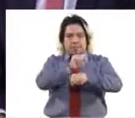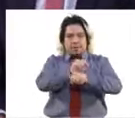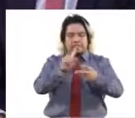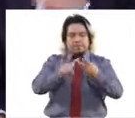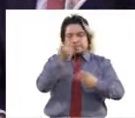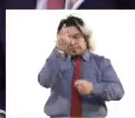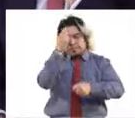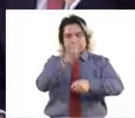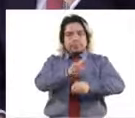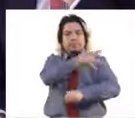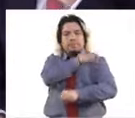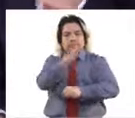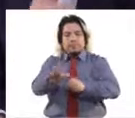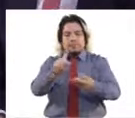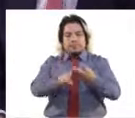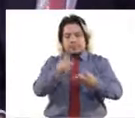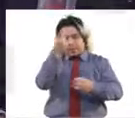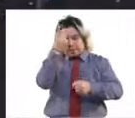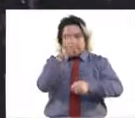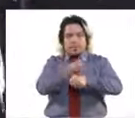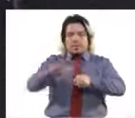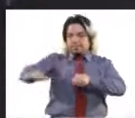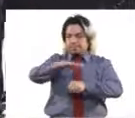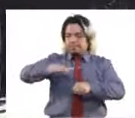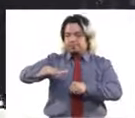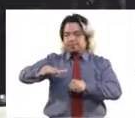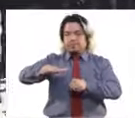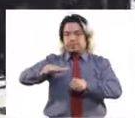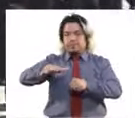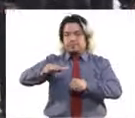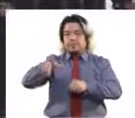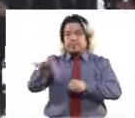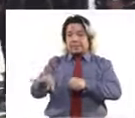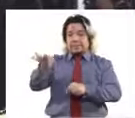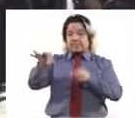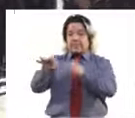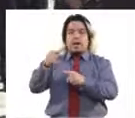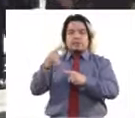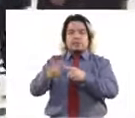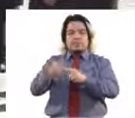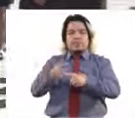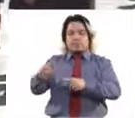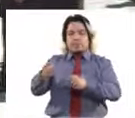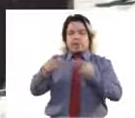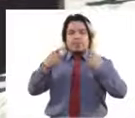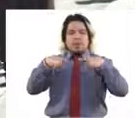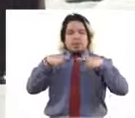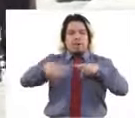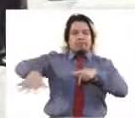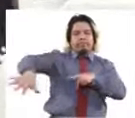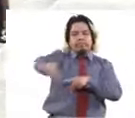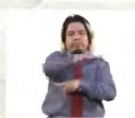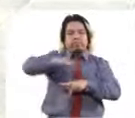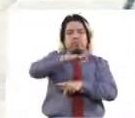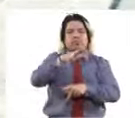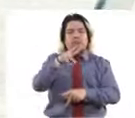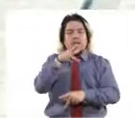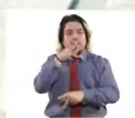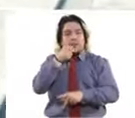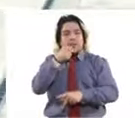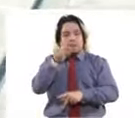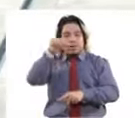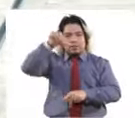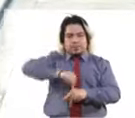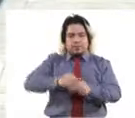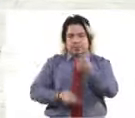directores generales y directores de área. Especialmente, saludamos la presencia de todo el personal